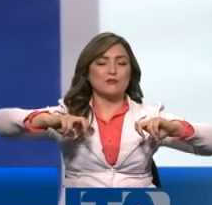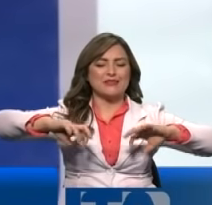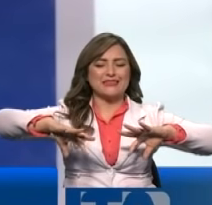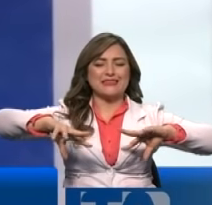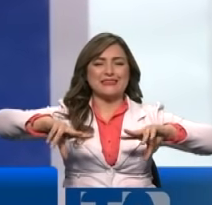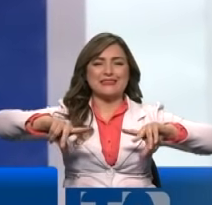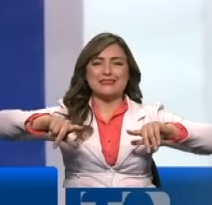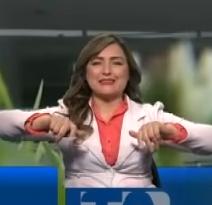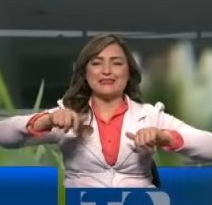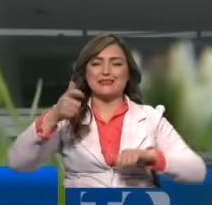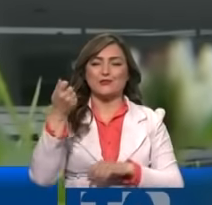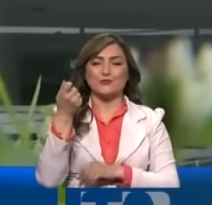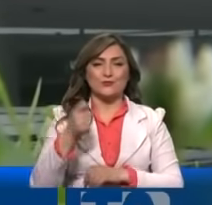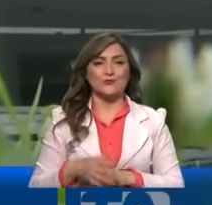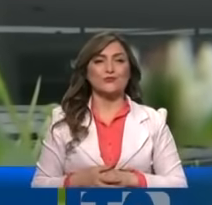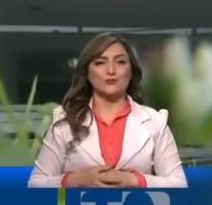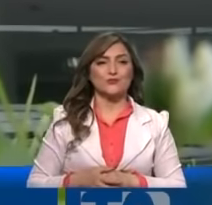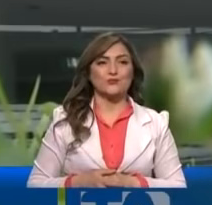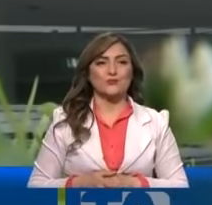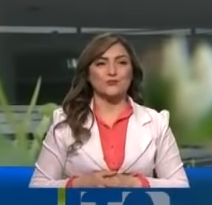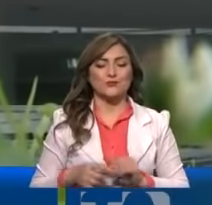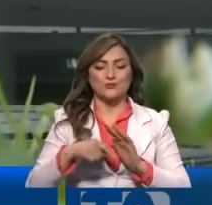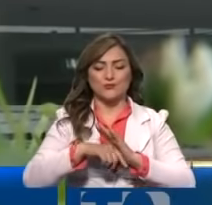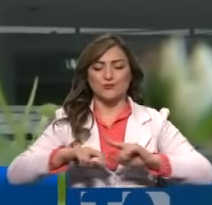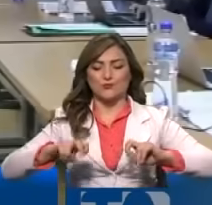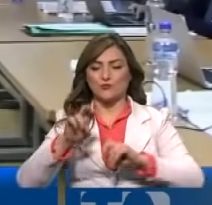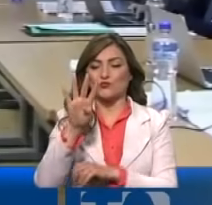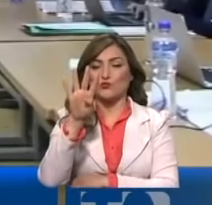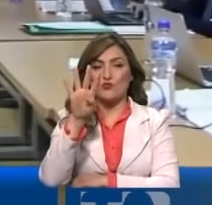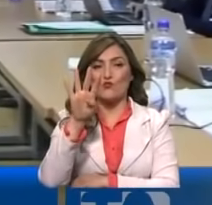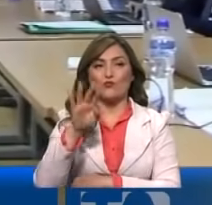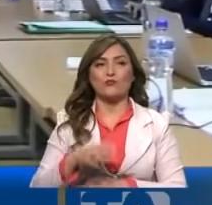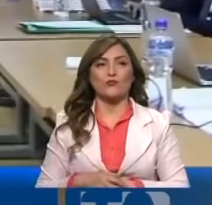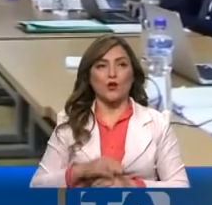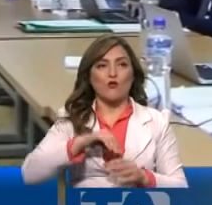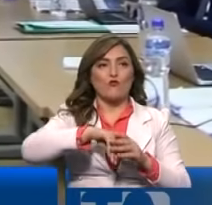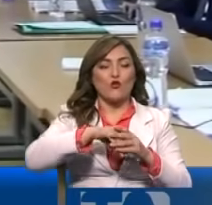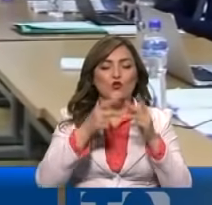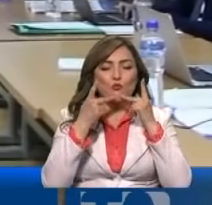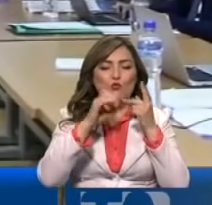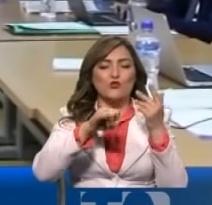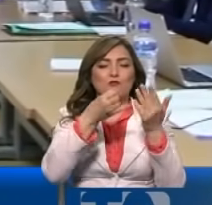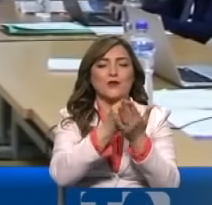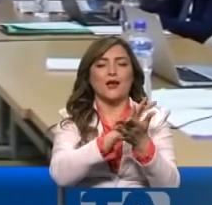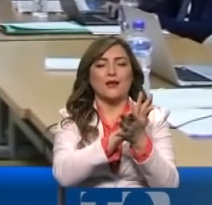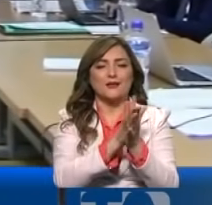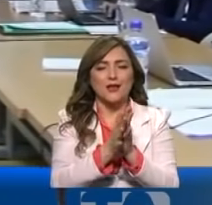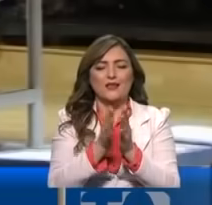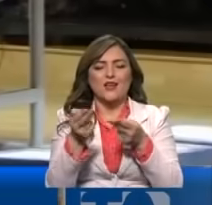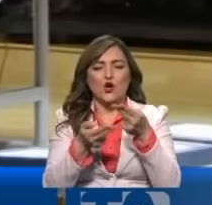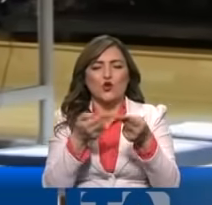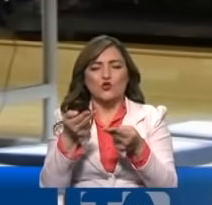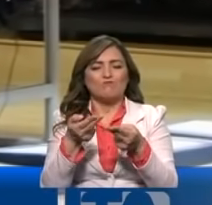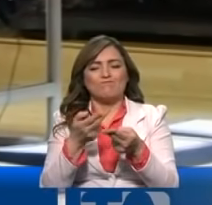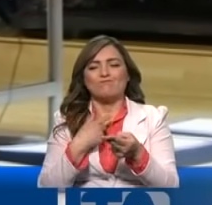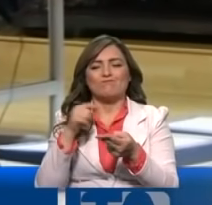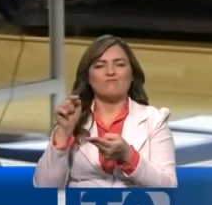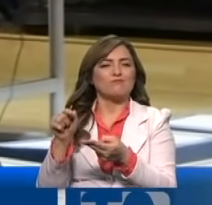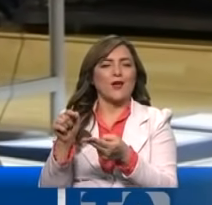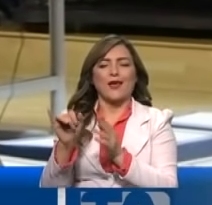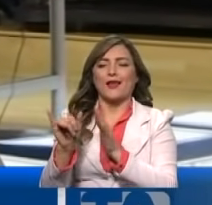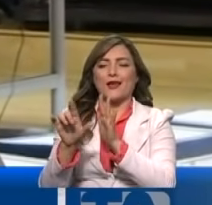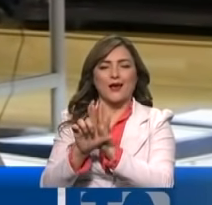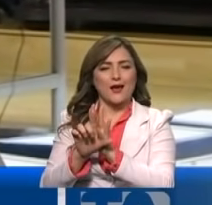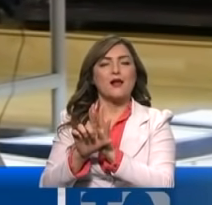actos de corrupción. Hay 4 investigaciones actualmente: por peculado, lavado de activos, delincuencia organizada y tráfico de